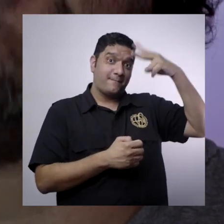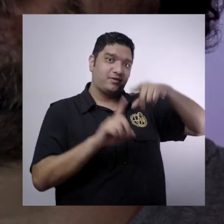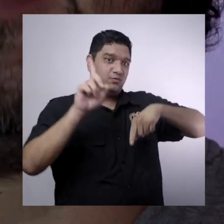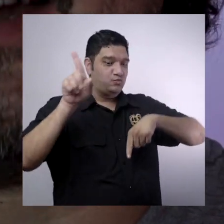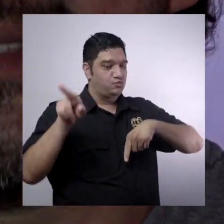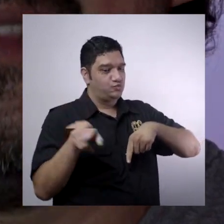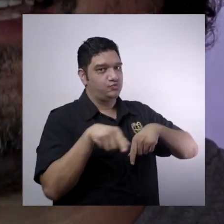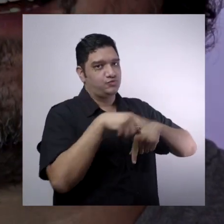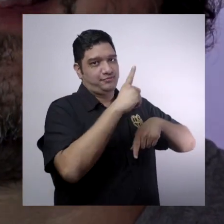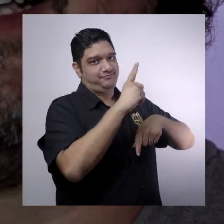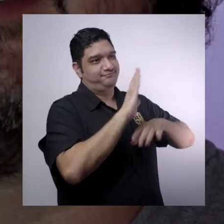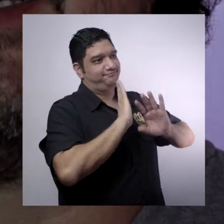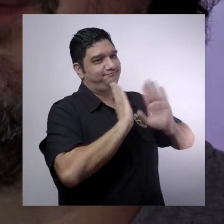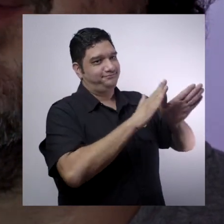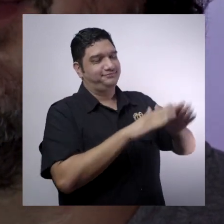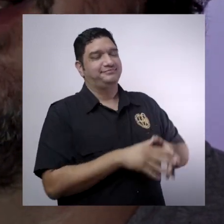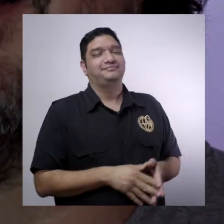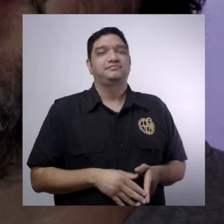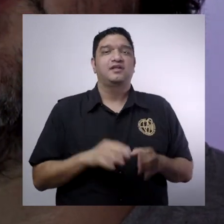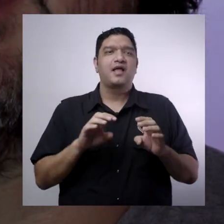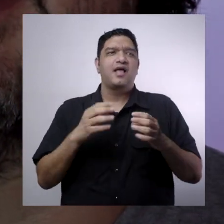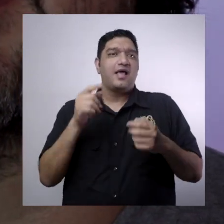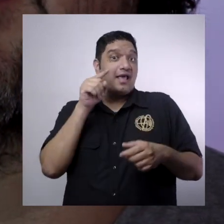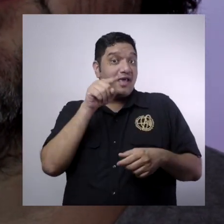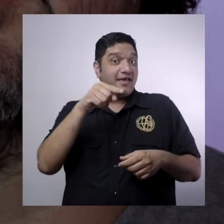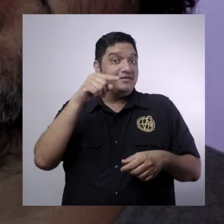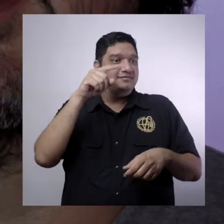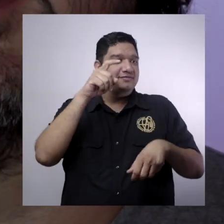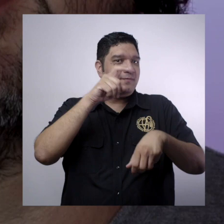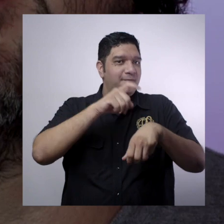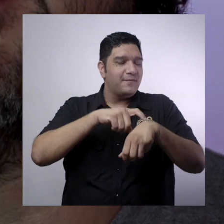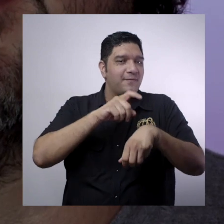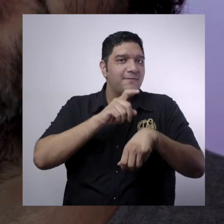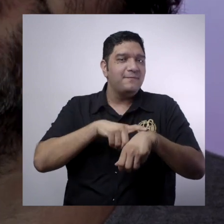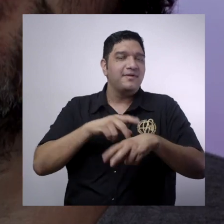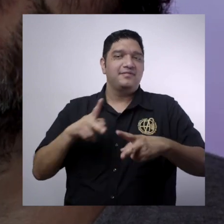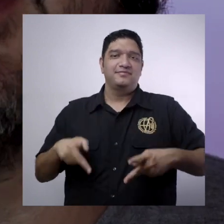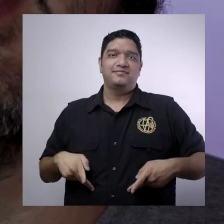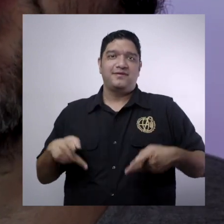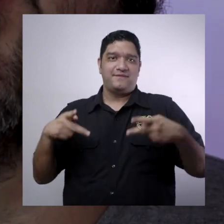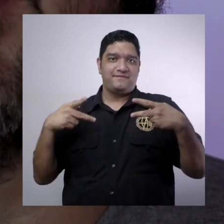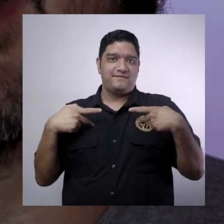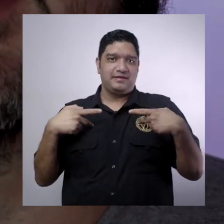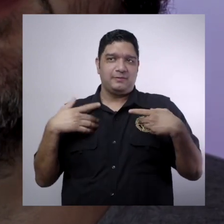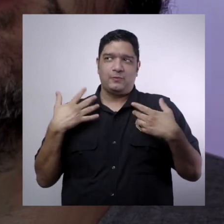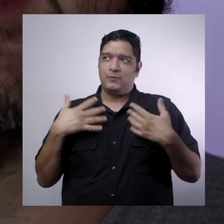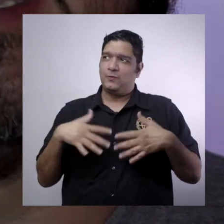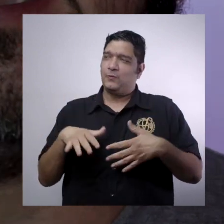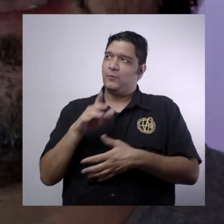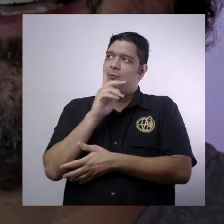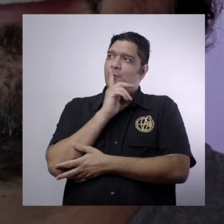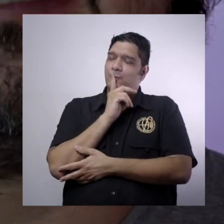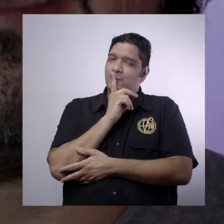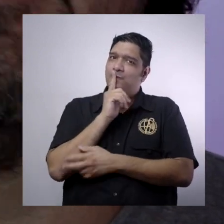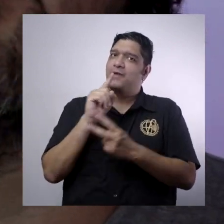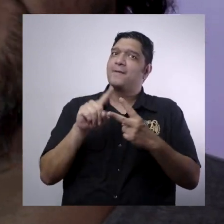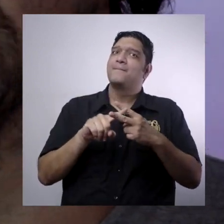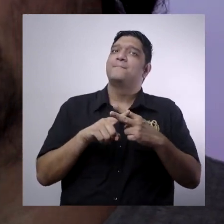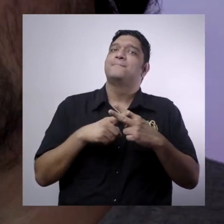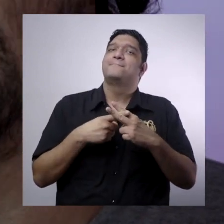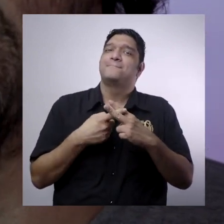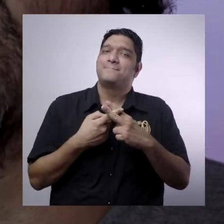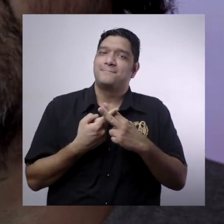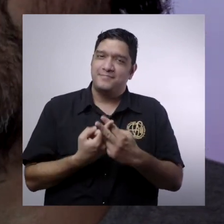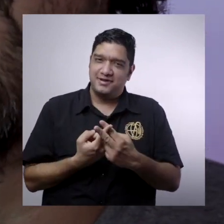A partir de ese momento siento yo que mi vida como artista se